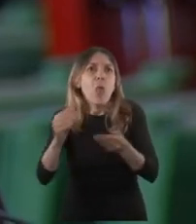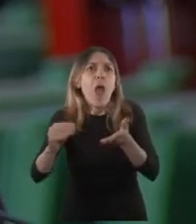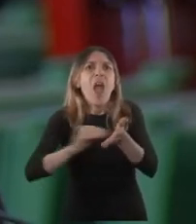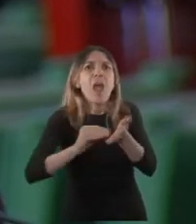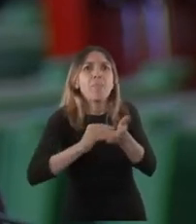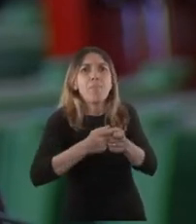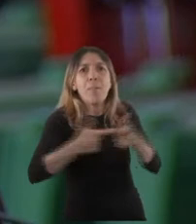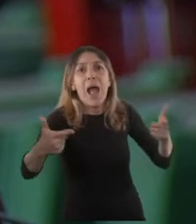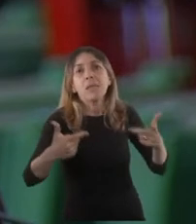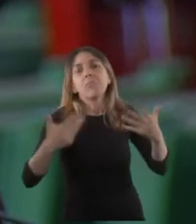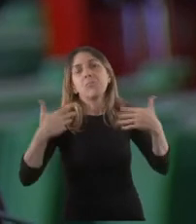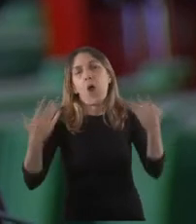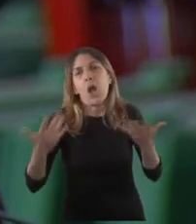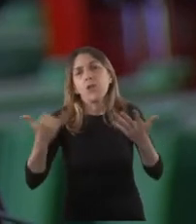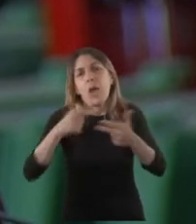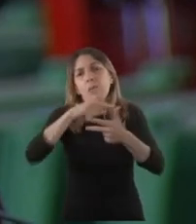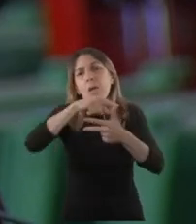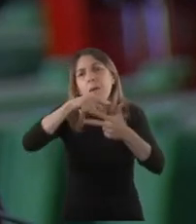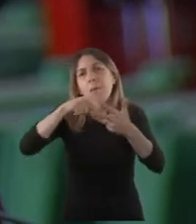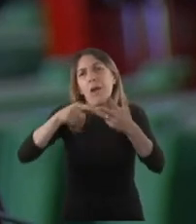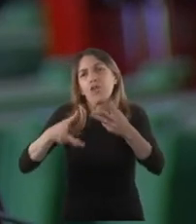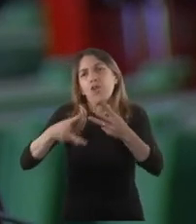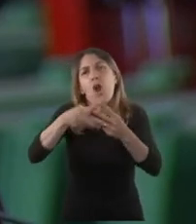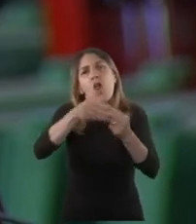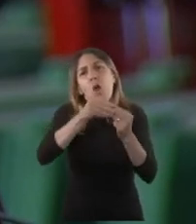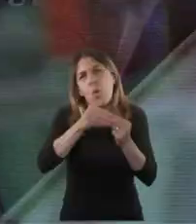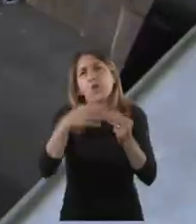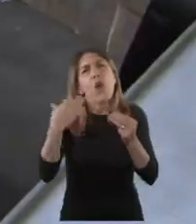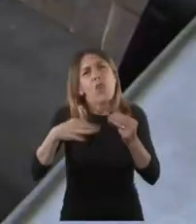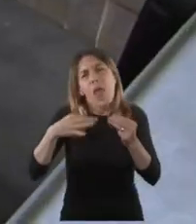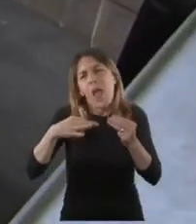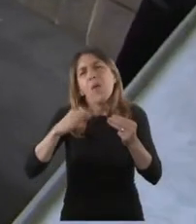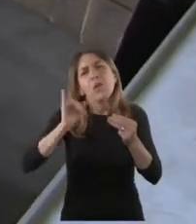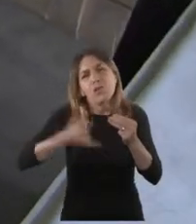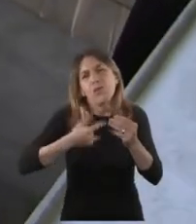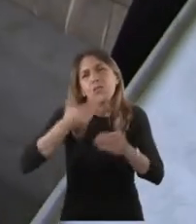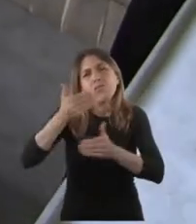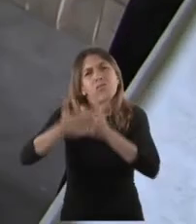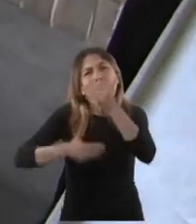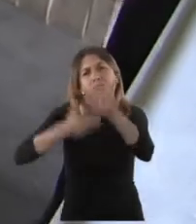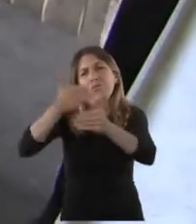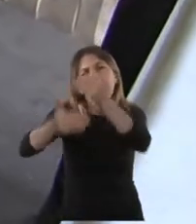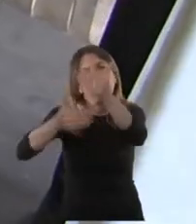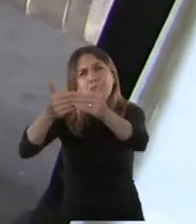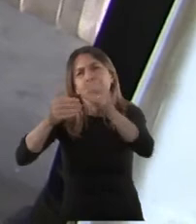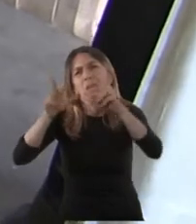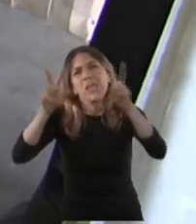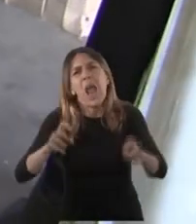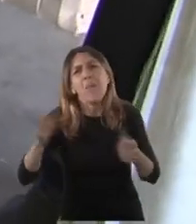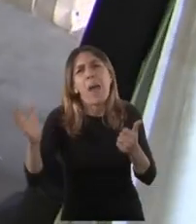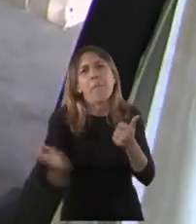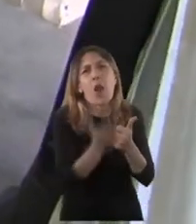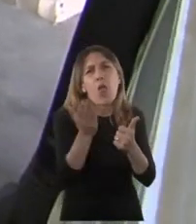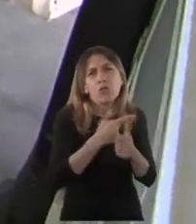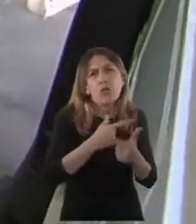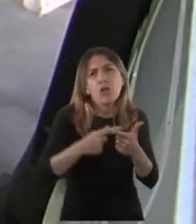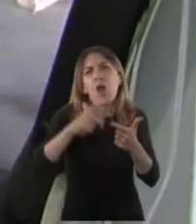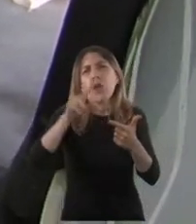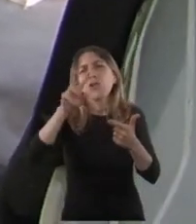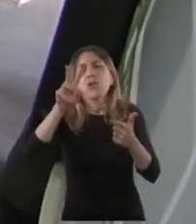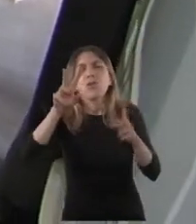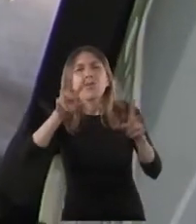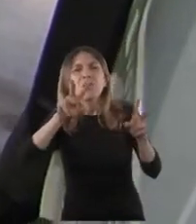un combo que lo debemos llevar adelante en todo lo productivo, en todo lo que